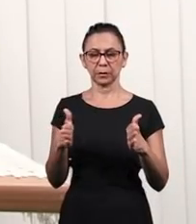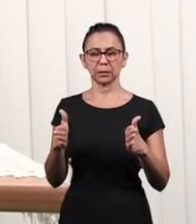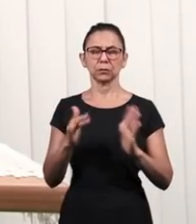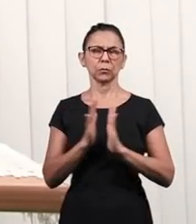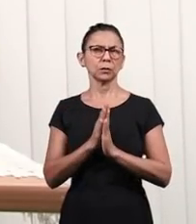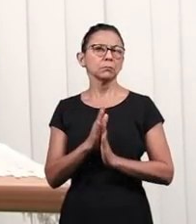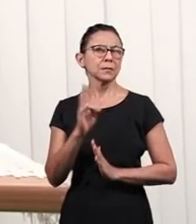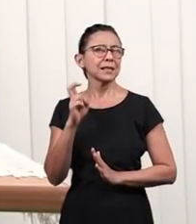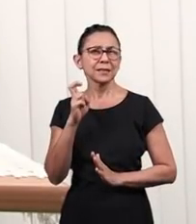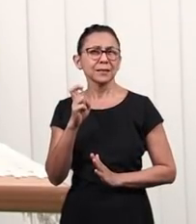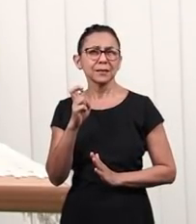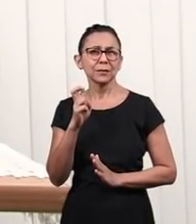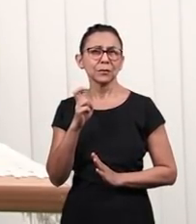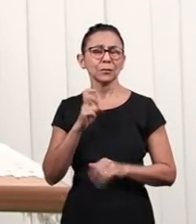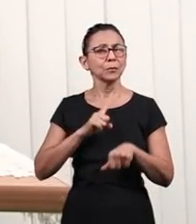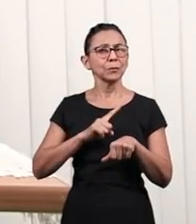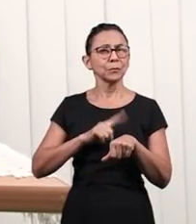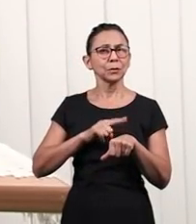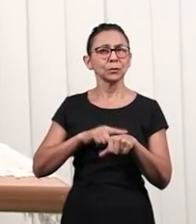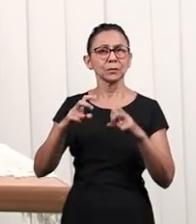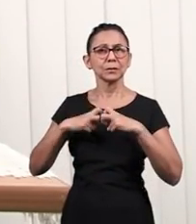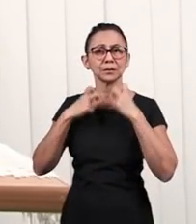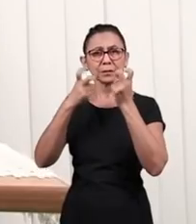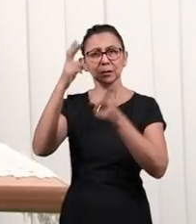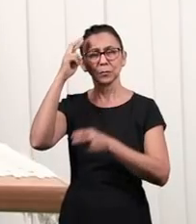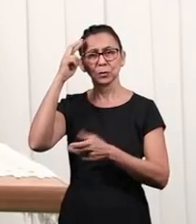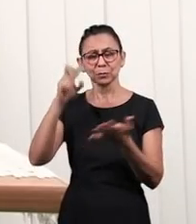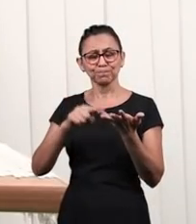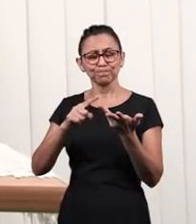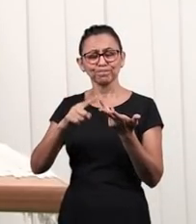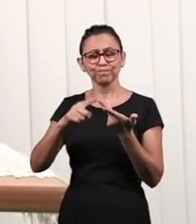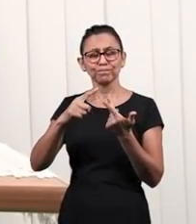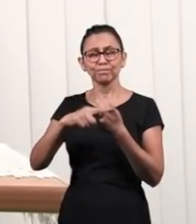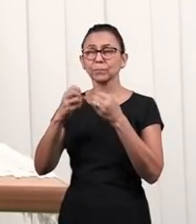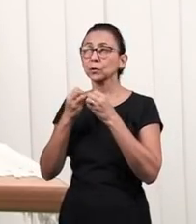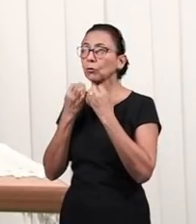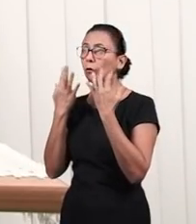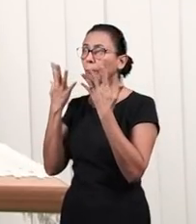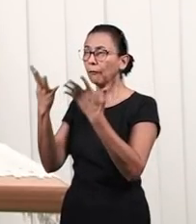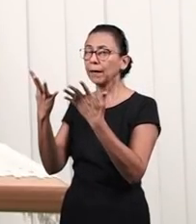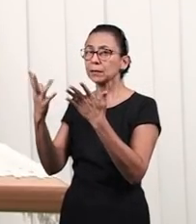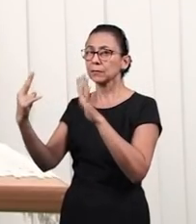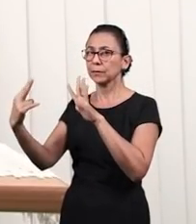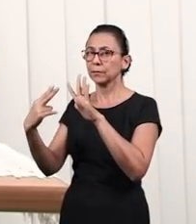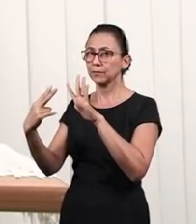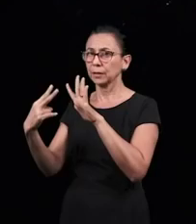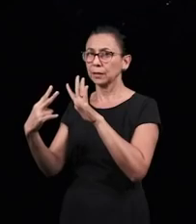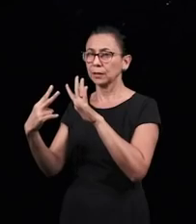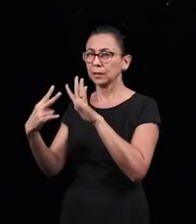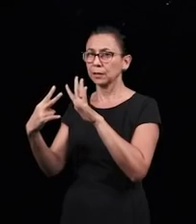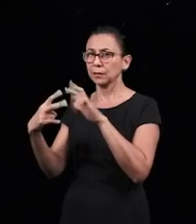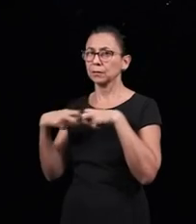oración, 5 minutos de oración. Clame al Señor, Él está a su lado. Él oirá su clamor.